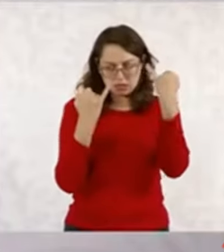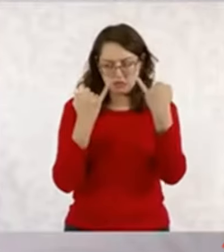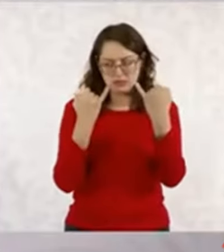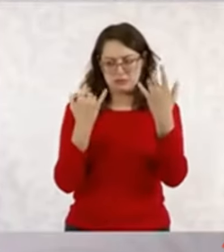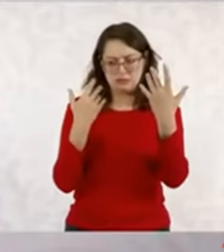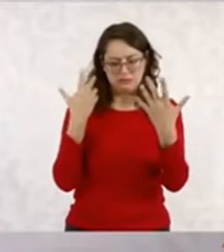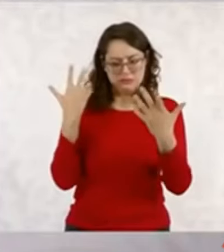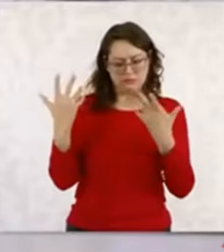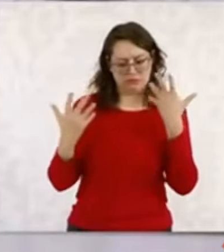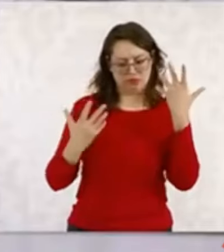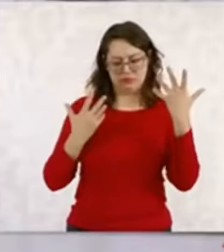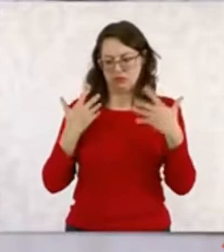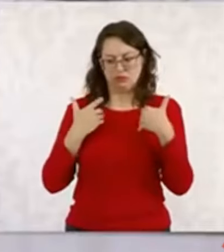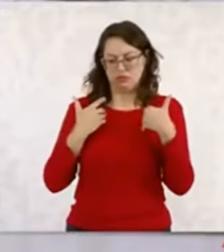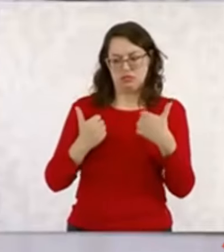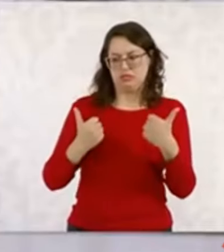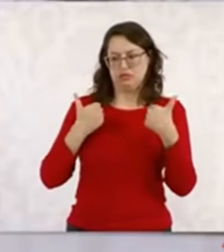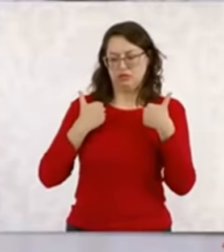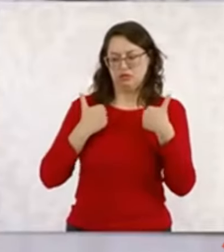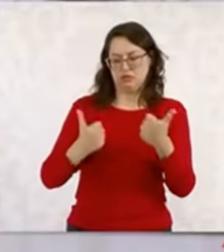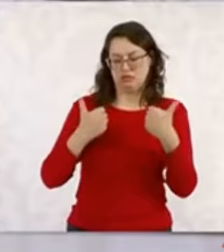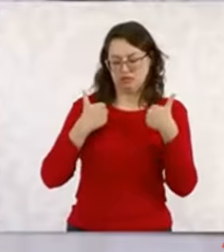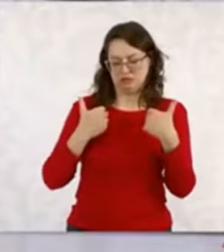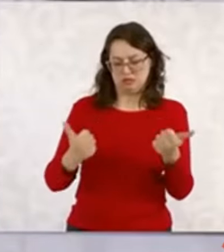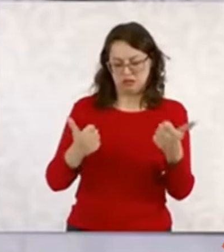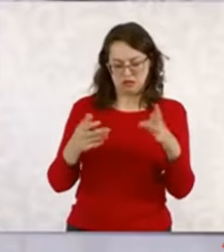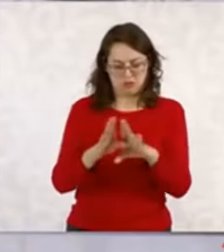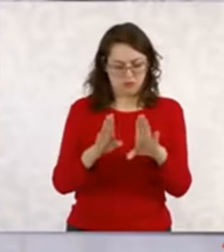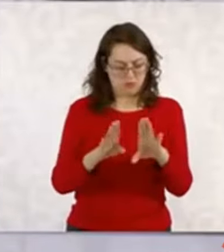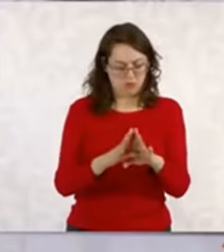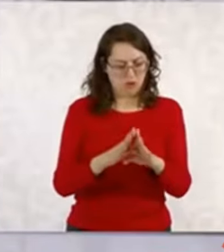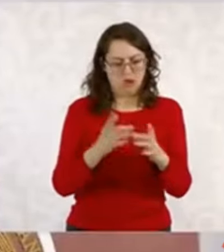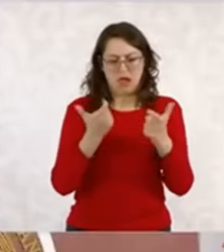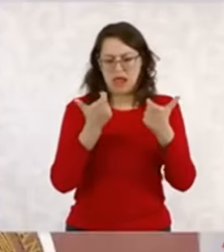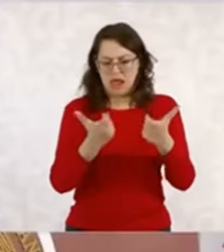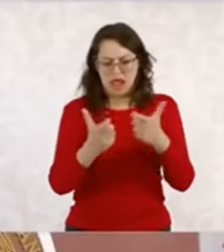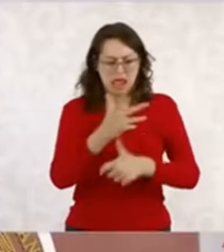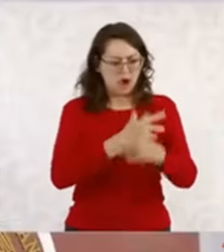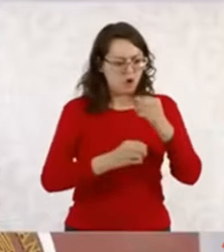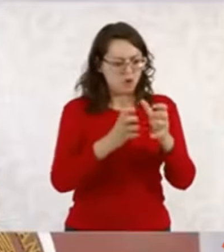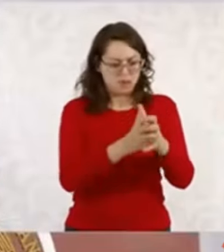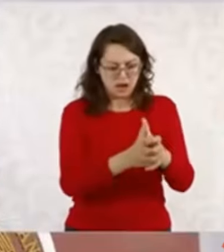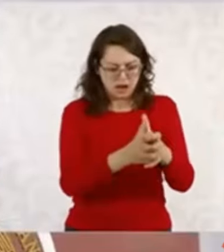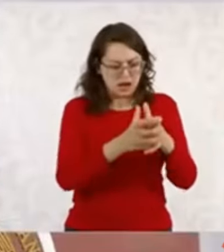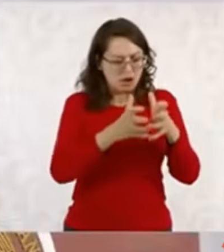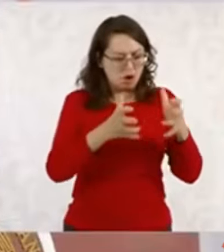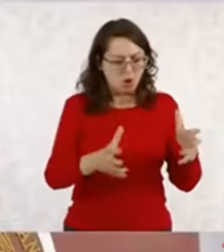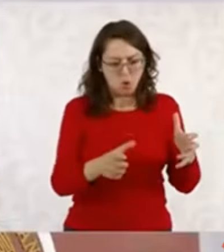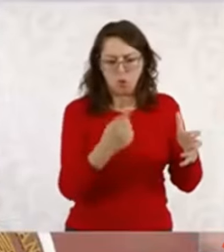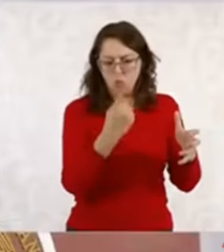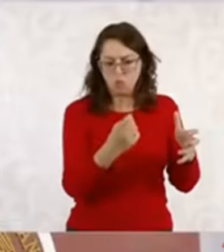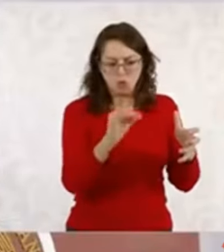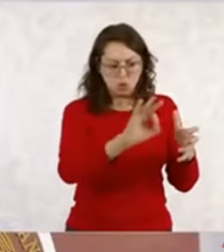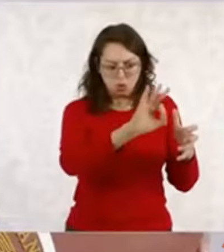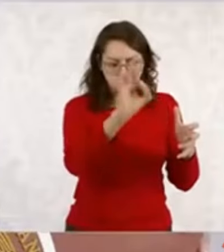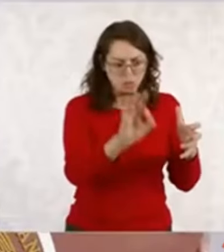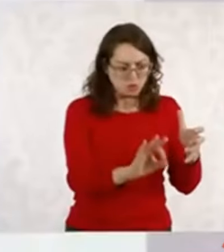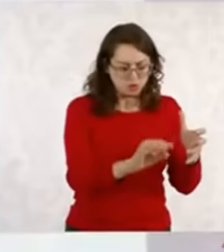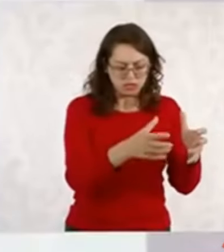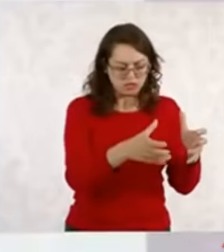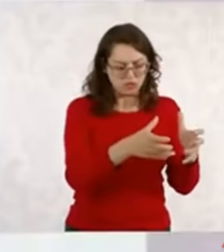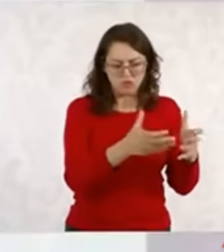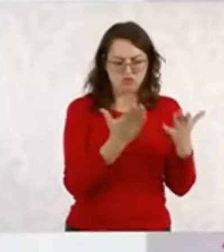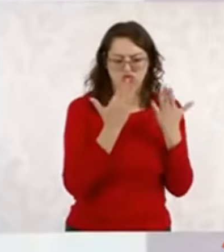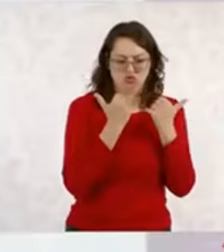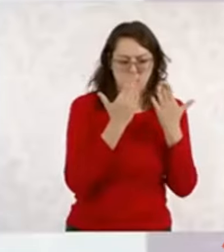no es más del 1%, y entonces dirían, bueno, si no hay crecimiento económico por encima del 1%, no debería de haber creación de